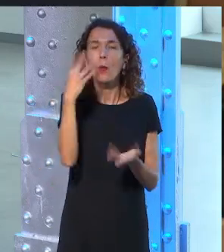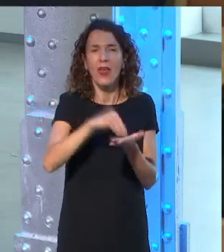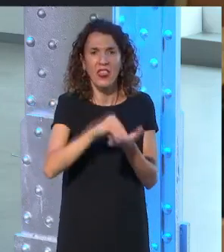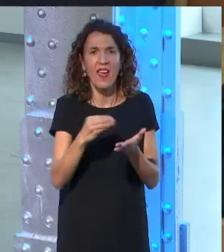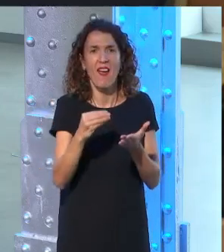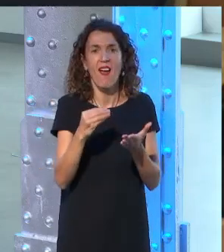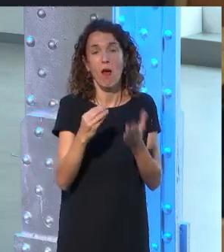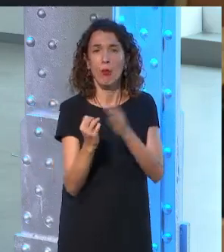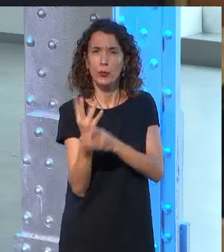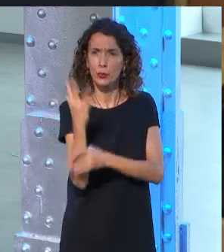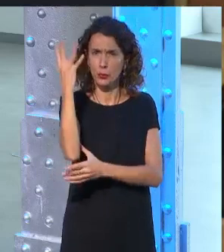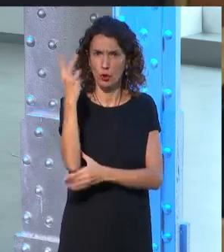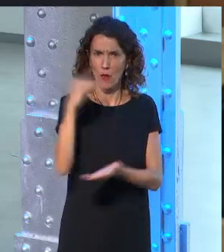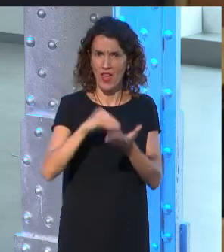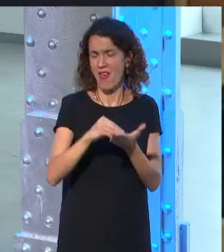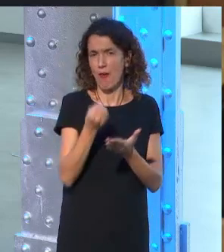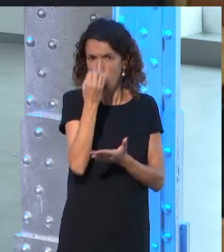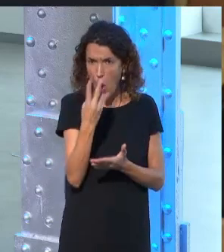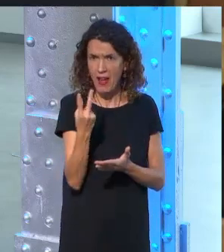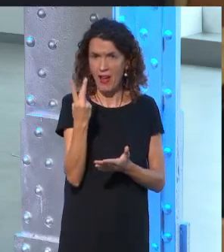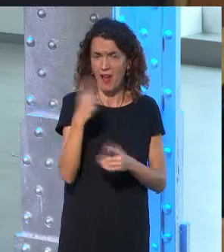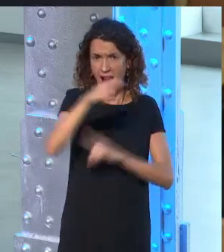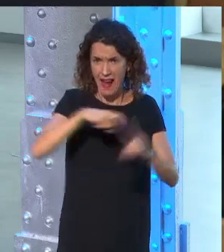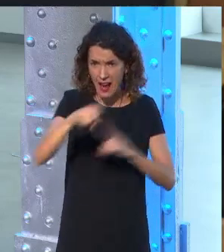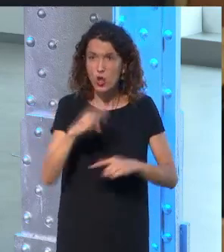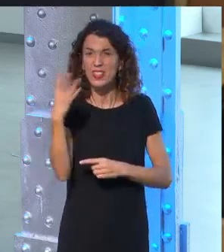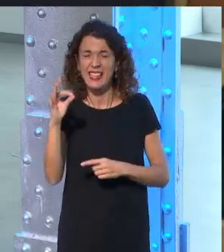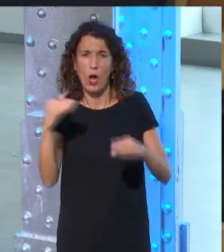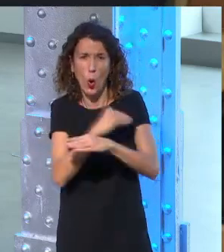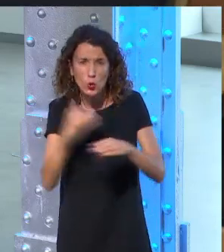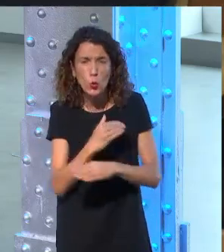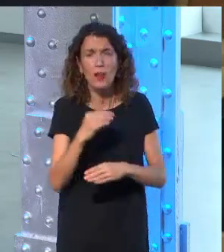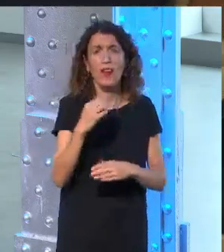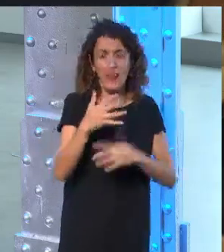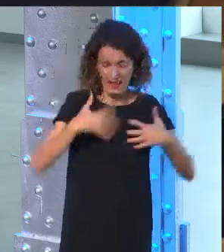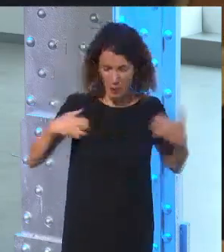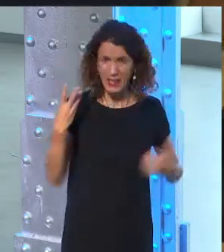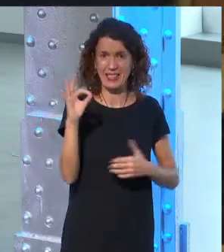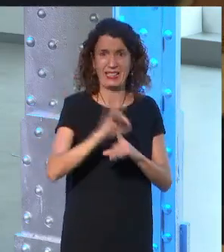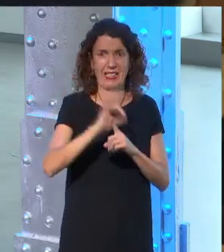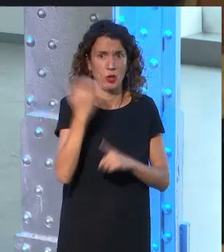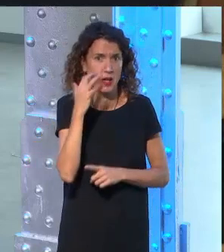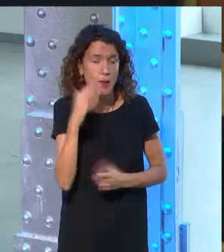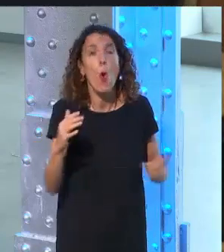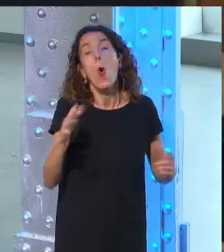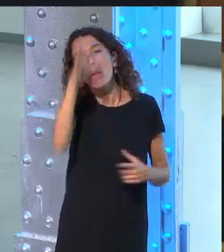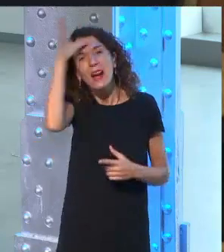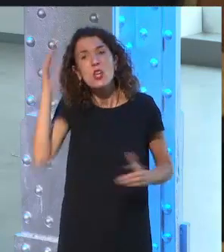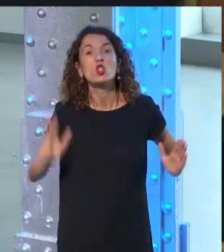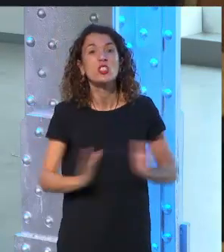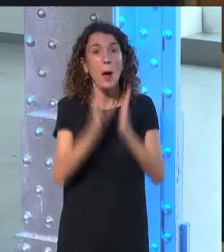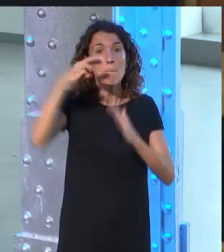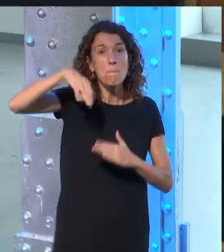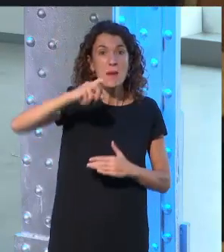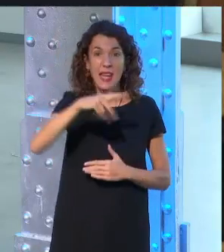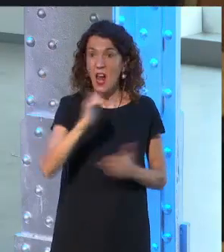al año, y todos vemos que no parece muy normal que el 11 de octubre estemos a 30 grados en la Gran Vía. Es más, que el veranillo de San Miguel ya no exista porque no hace